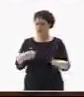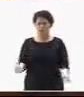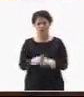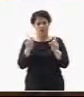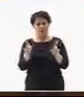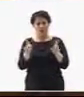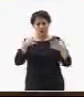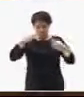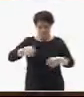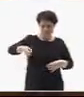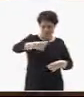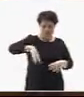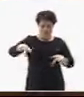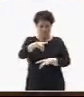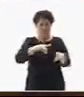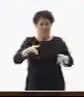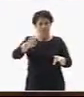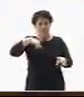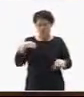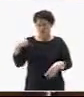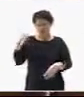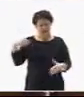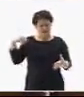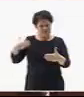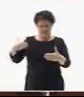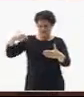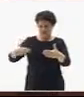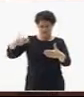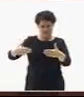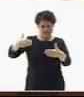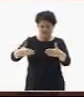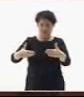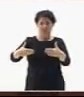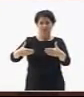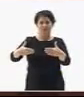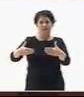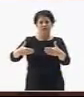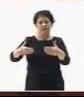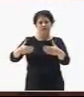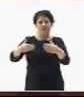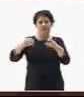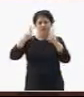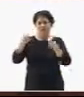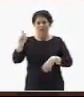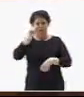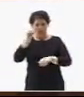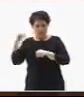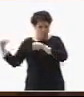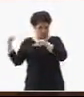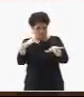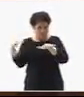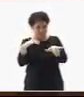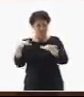pesar que bate año tras año, récords en llegada de turistas, que por cierto,